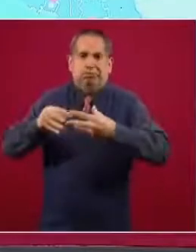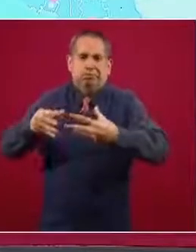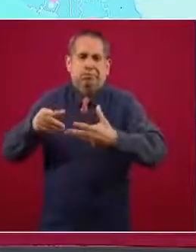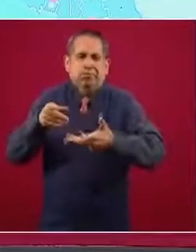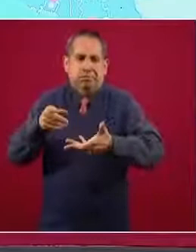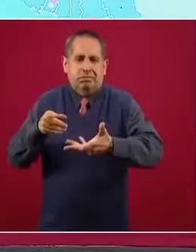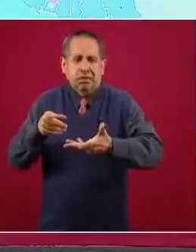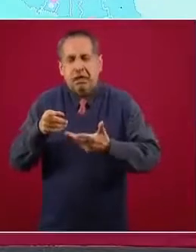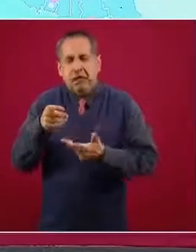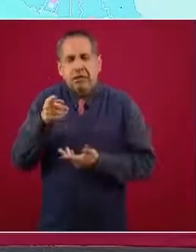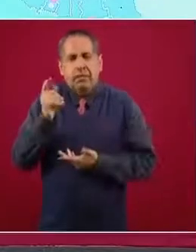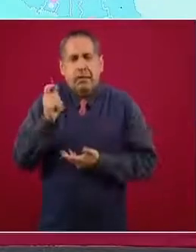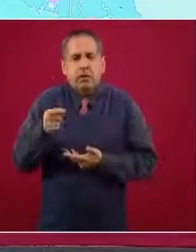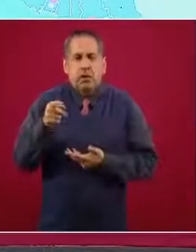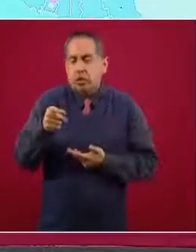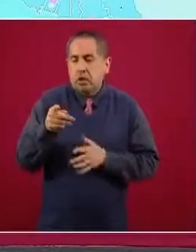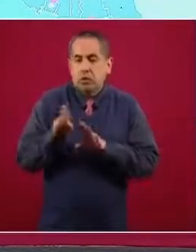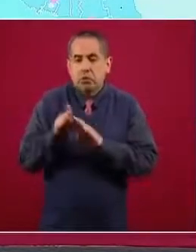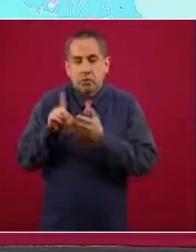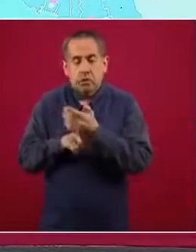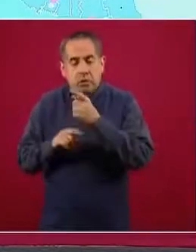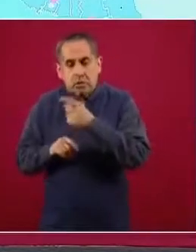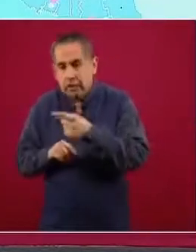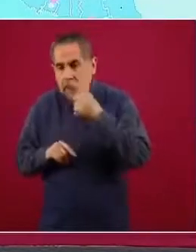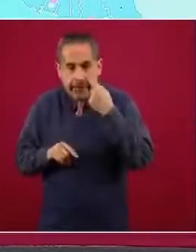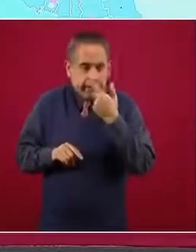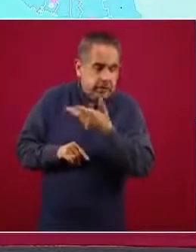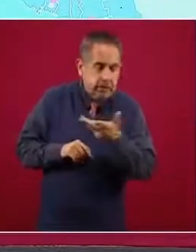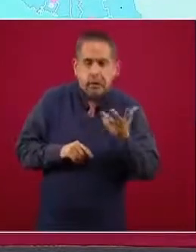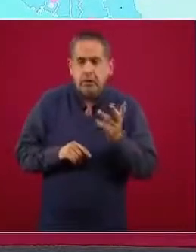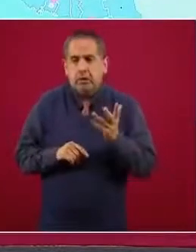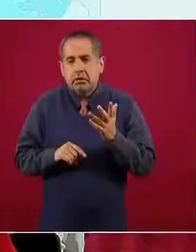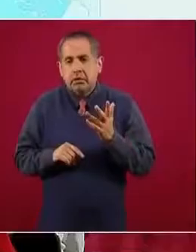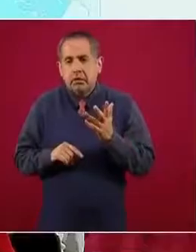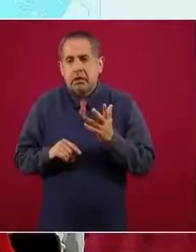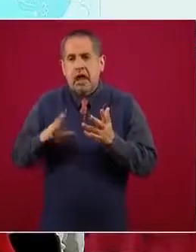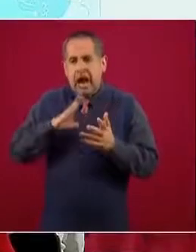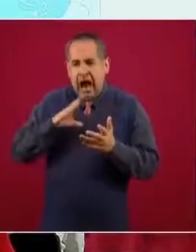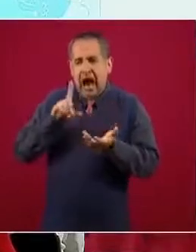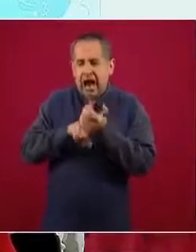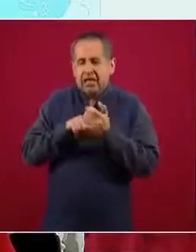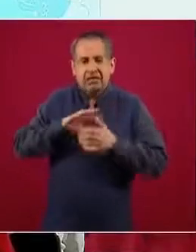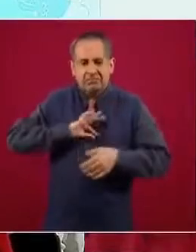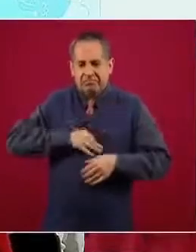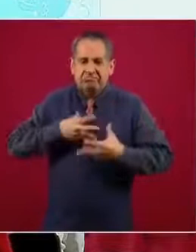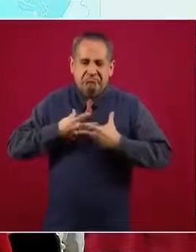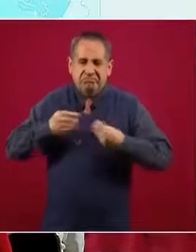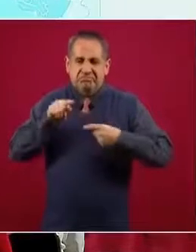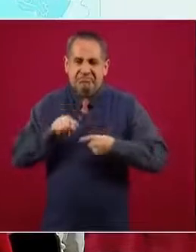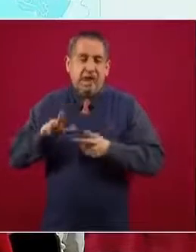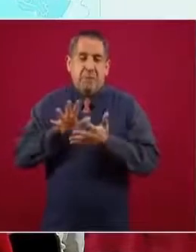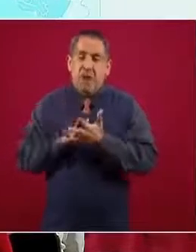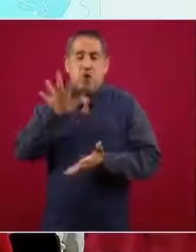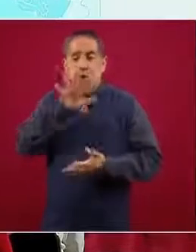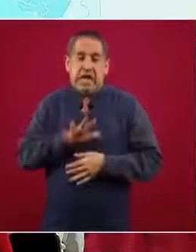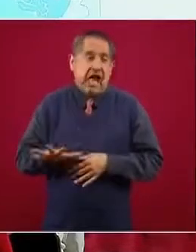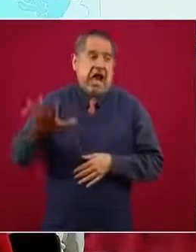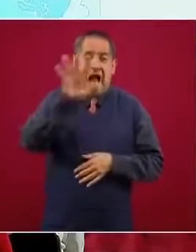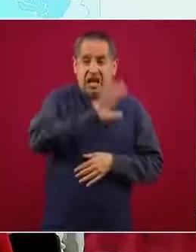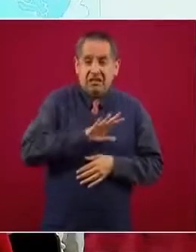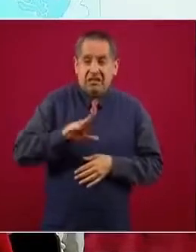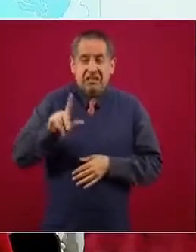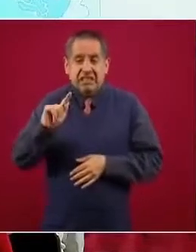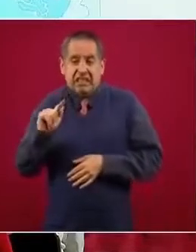incidencia importantes, pero prácticamente podemos notar presencia de transmisión en la gran mayoría de